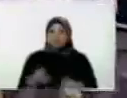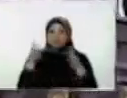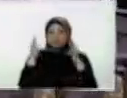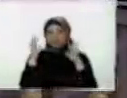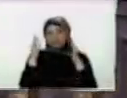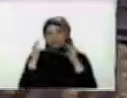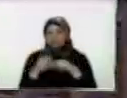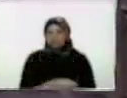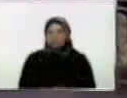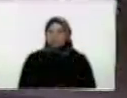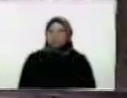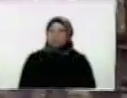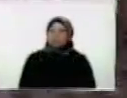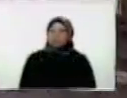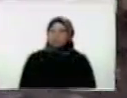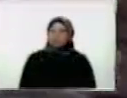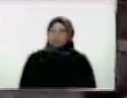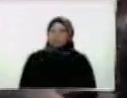Tiene la palabra